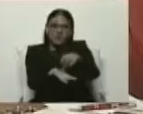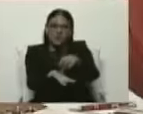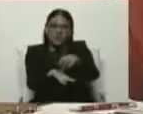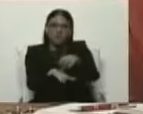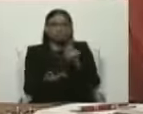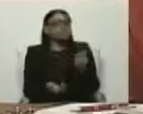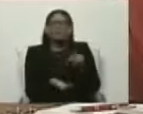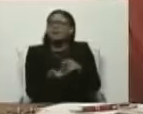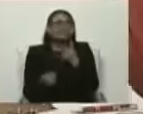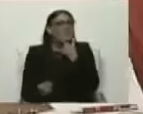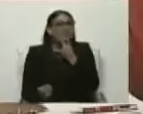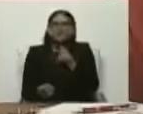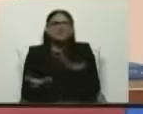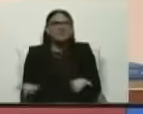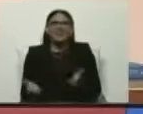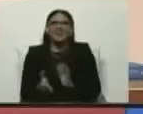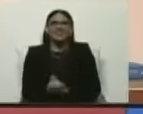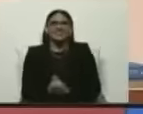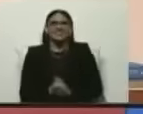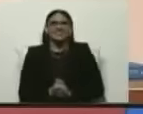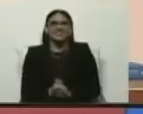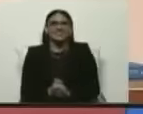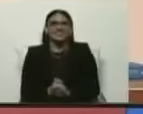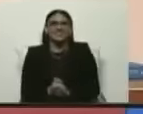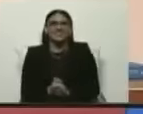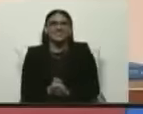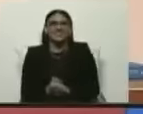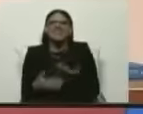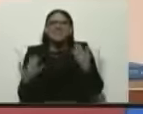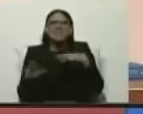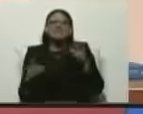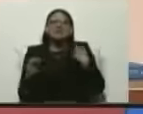es muy fácil. Ya me iba a limpiar como que yo voy a pasar los dedos, ¿cómo se